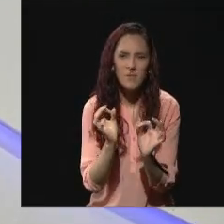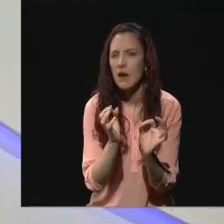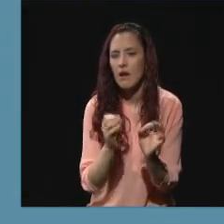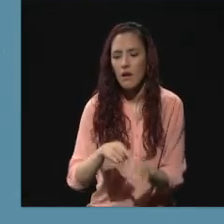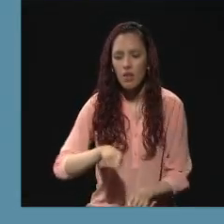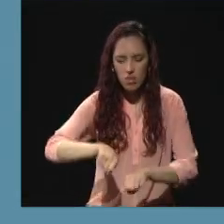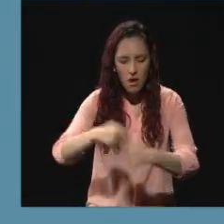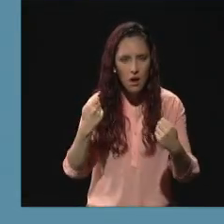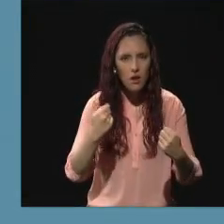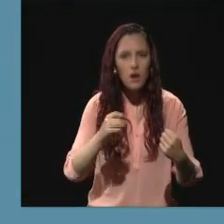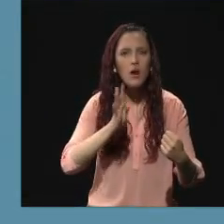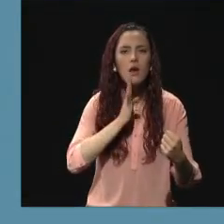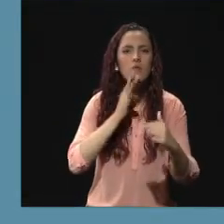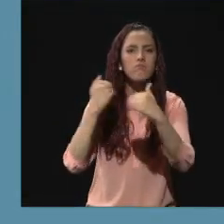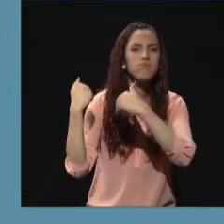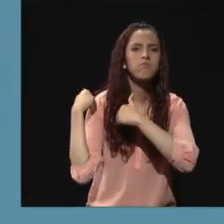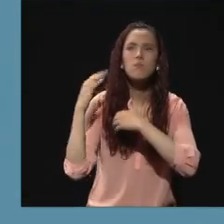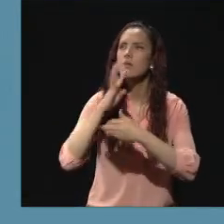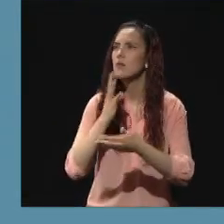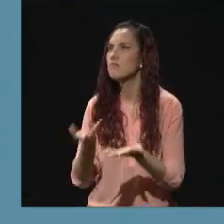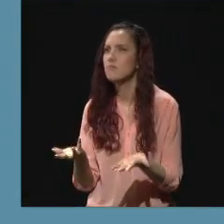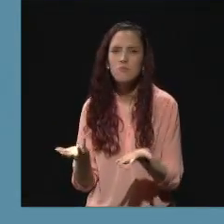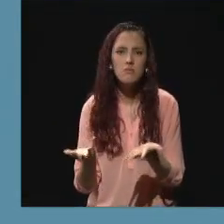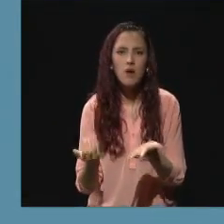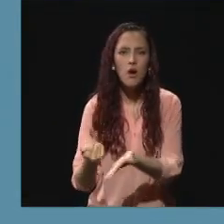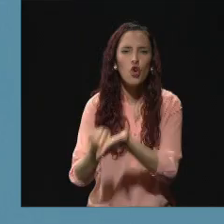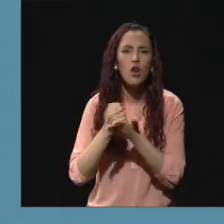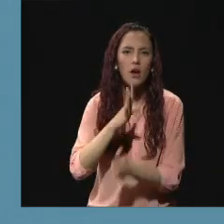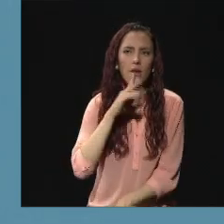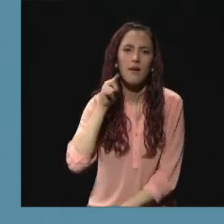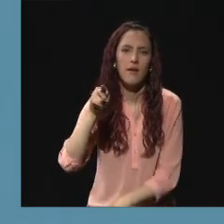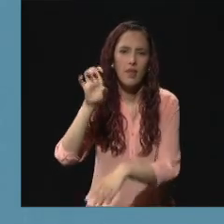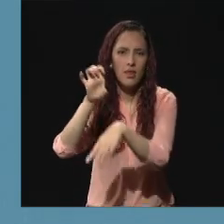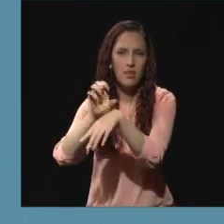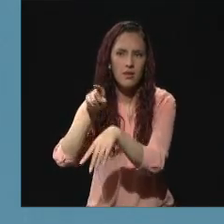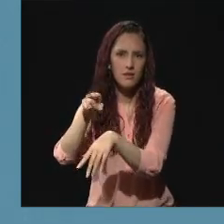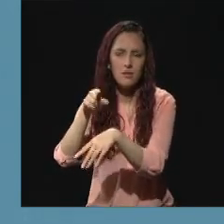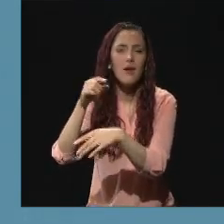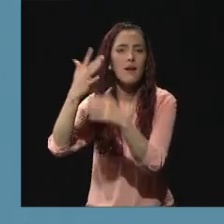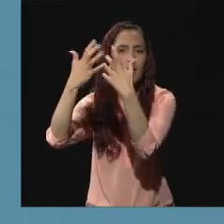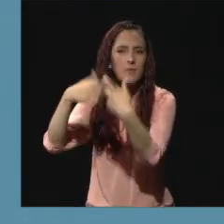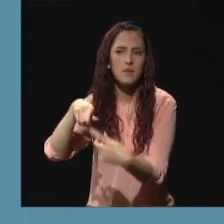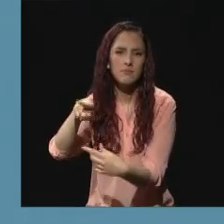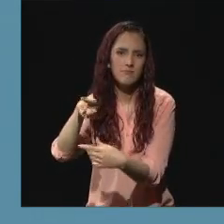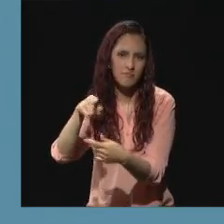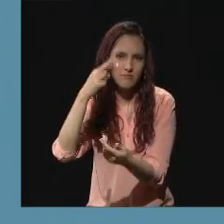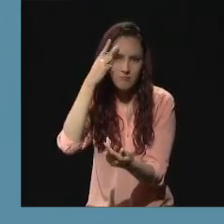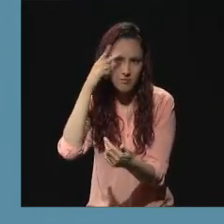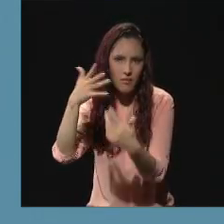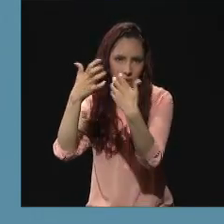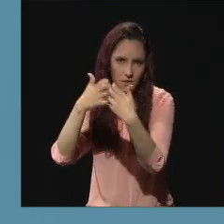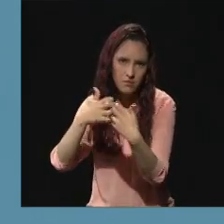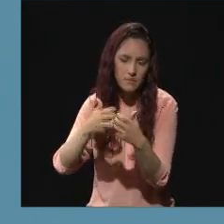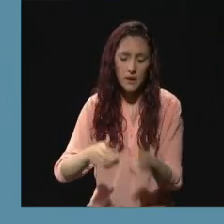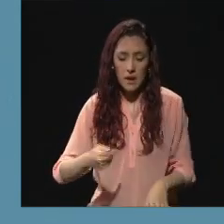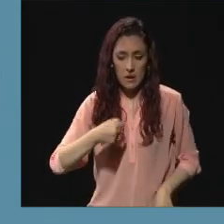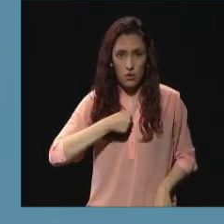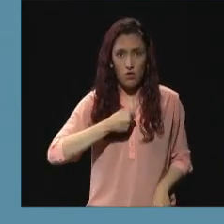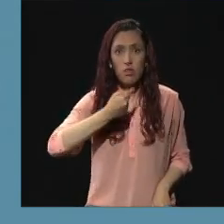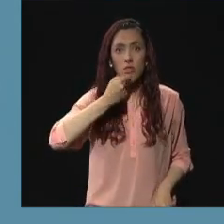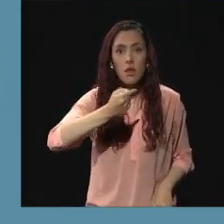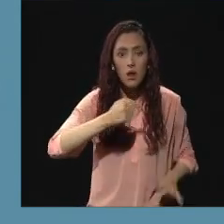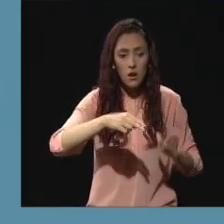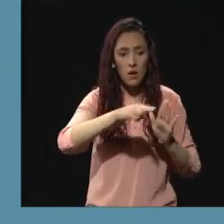operador pues debe ser éste quien responda por su garantía o por ante un daño del aparato no tenemos reglas específicas de